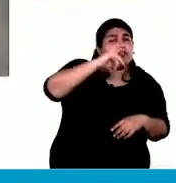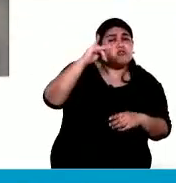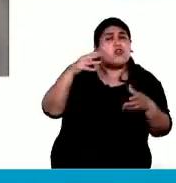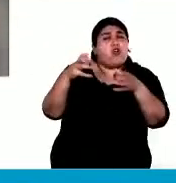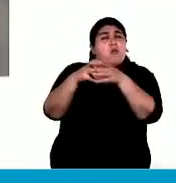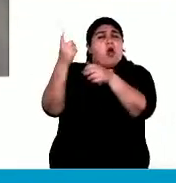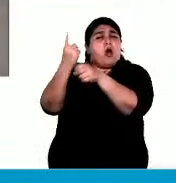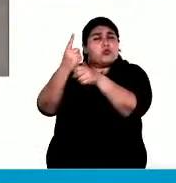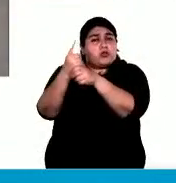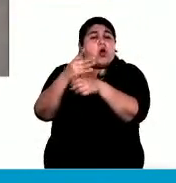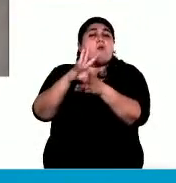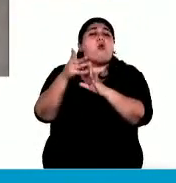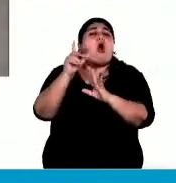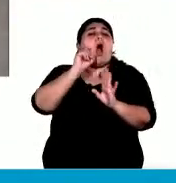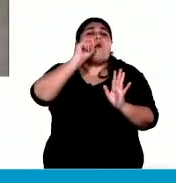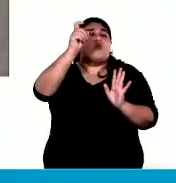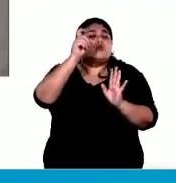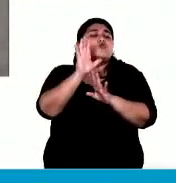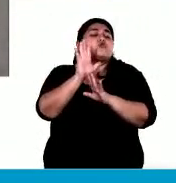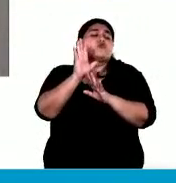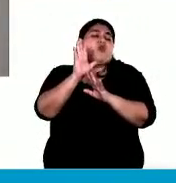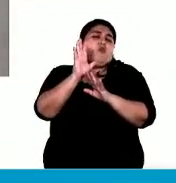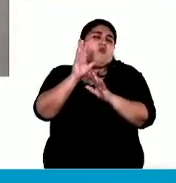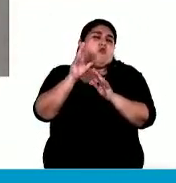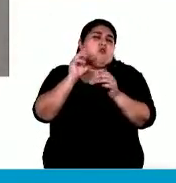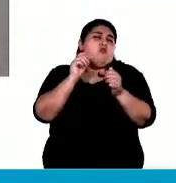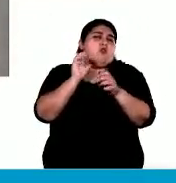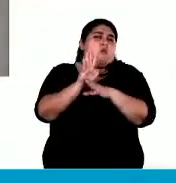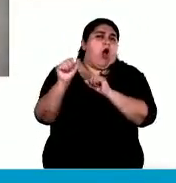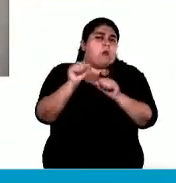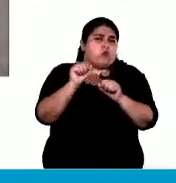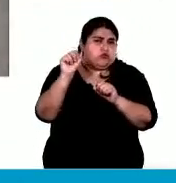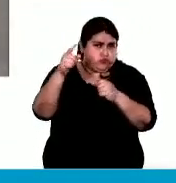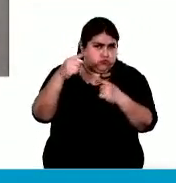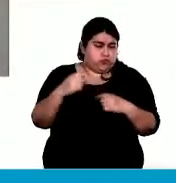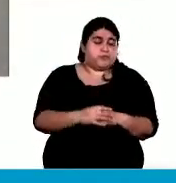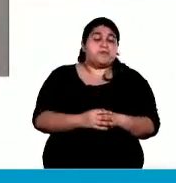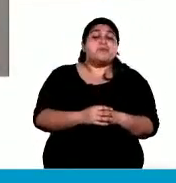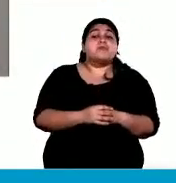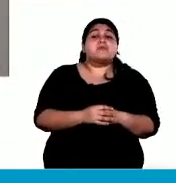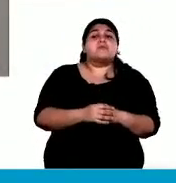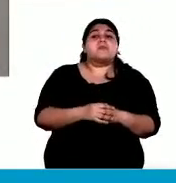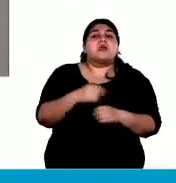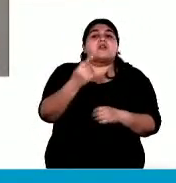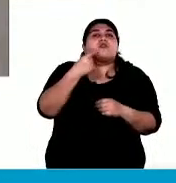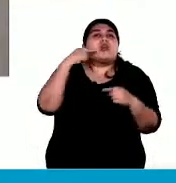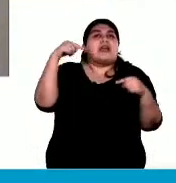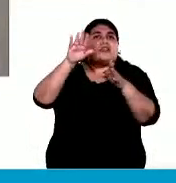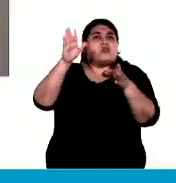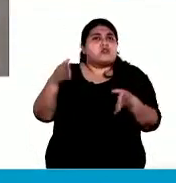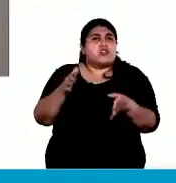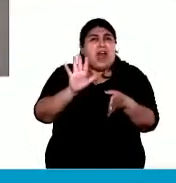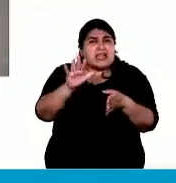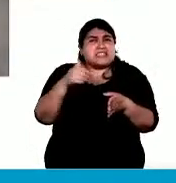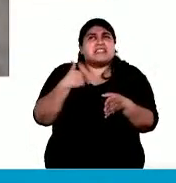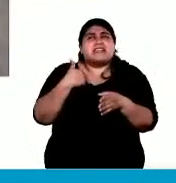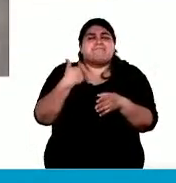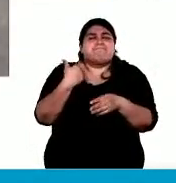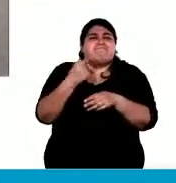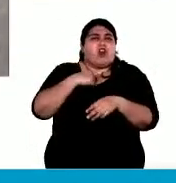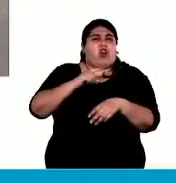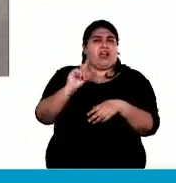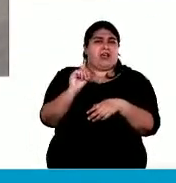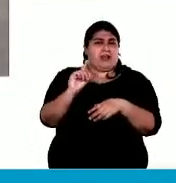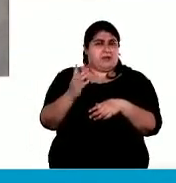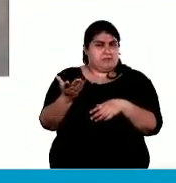abuso de autoridad y violencia de los deberes del funcionario público. ¿Dónde se vio este tipo de instituciones, de iniciativas?